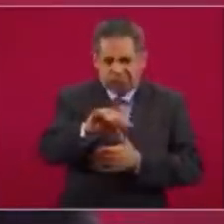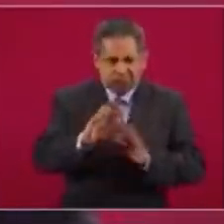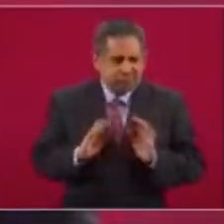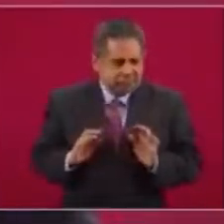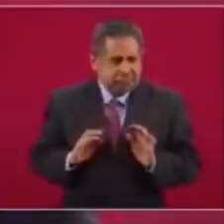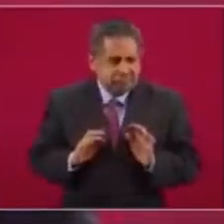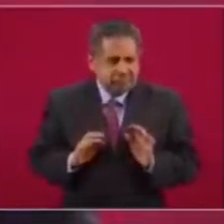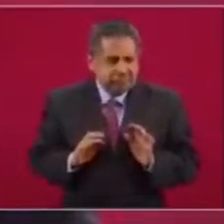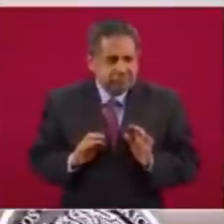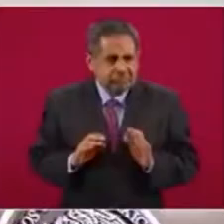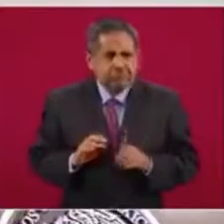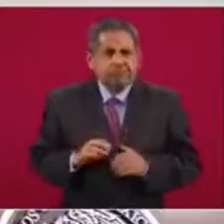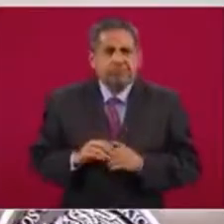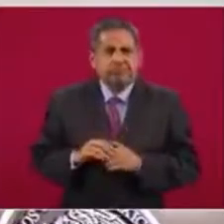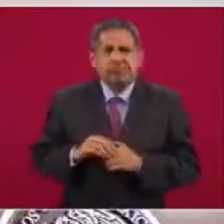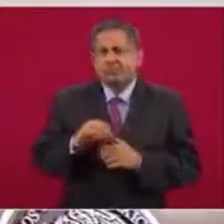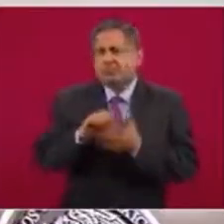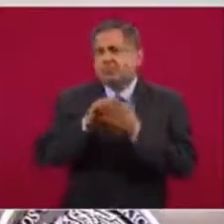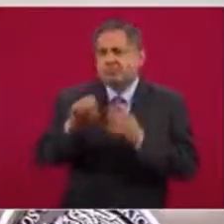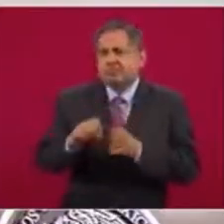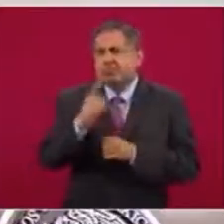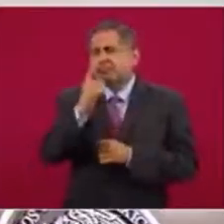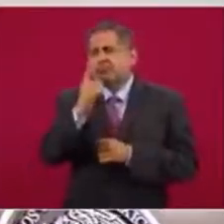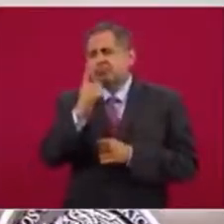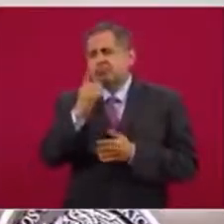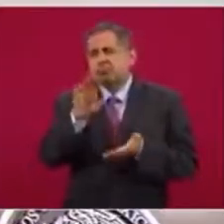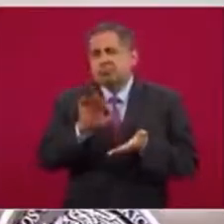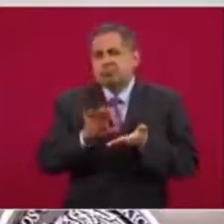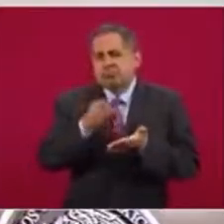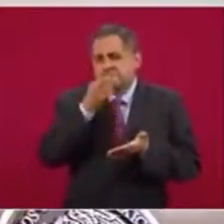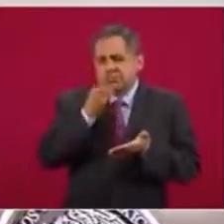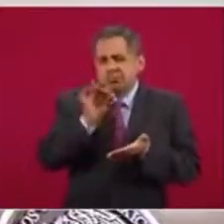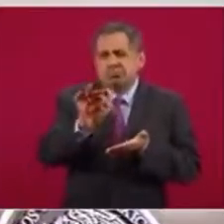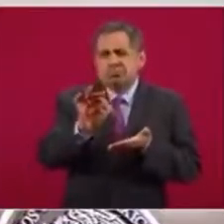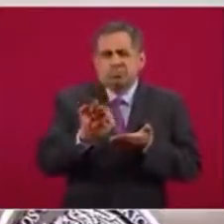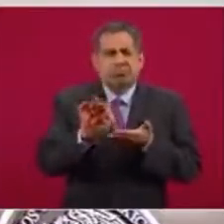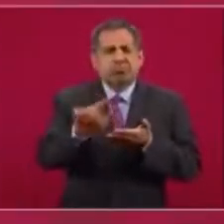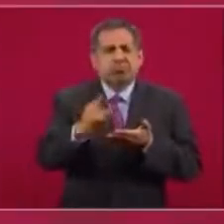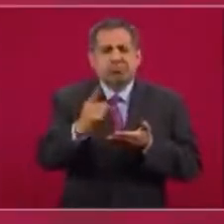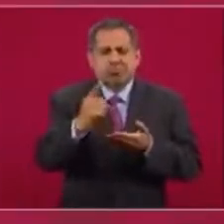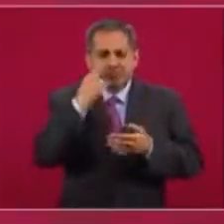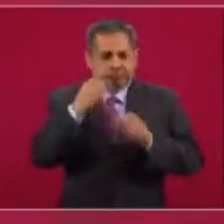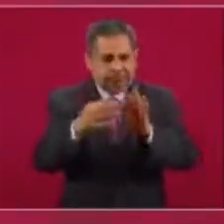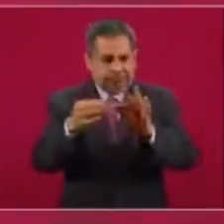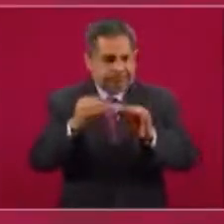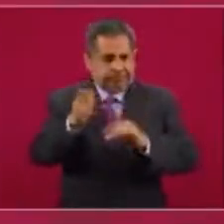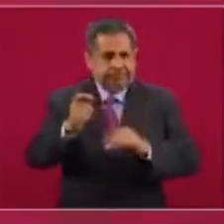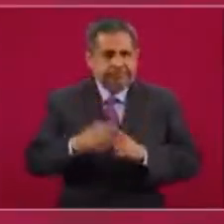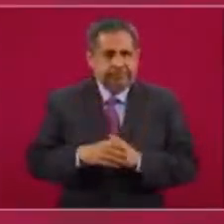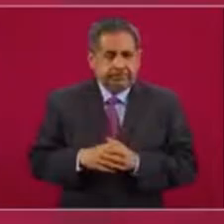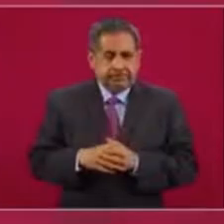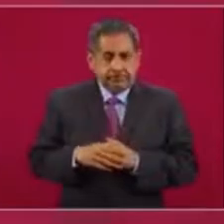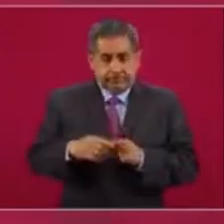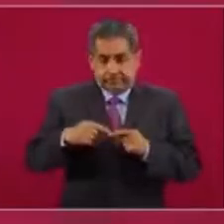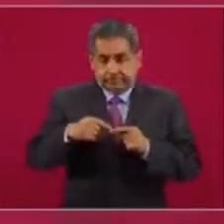más les informo que este